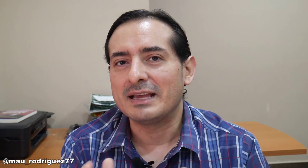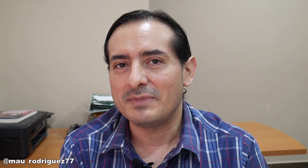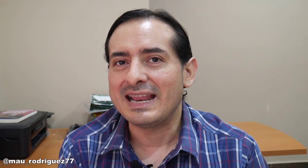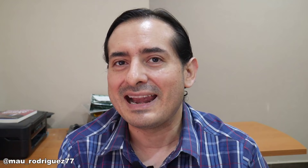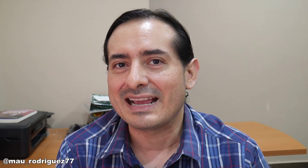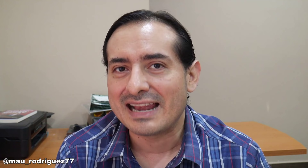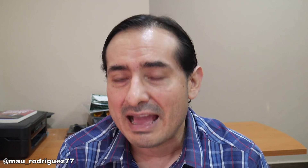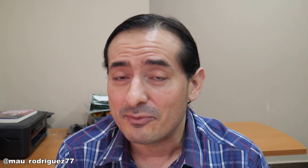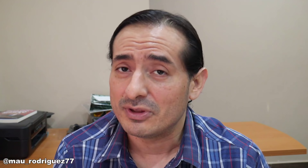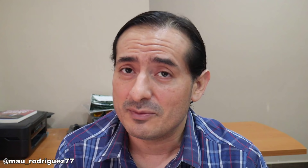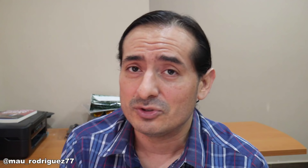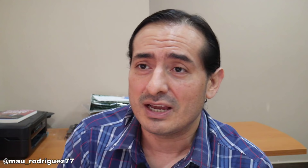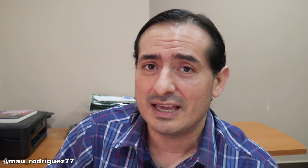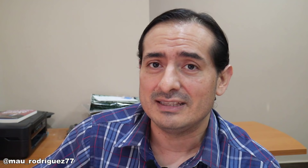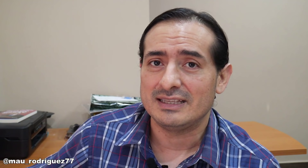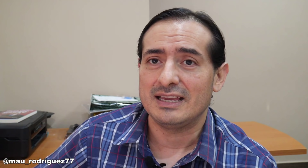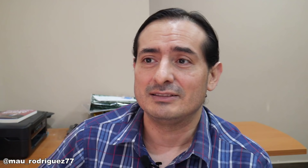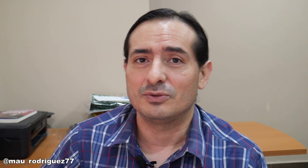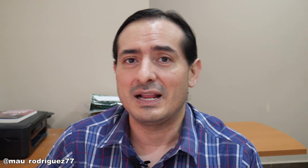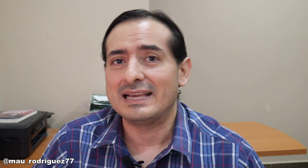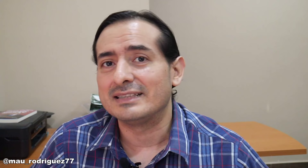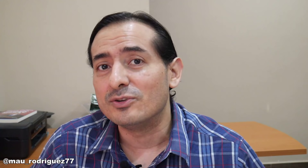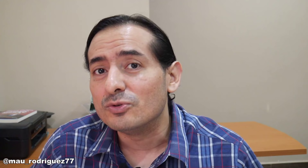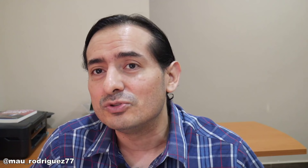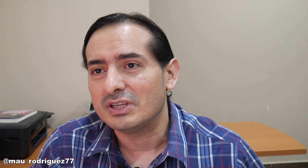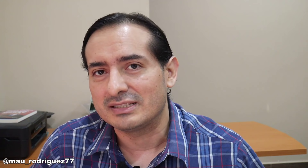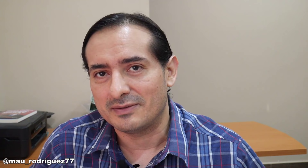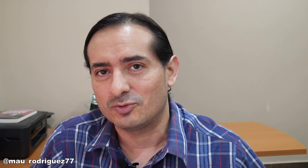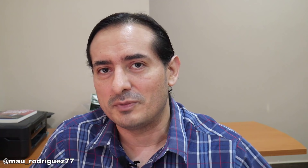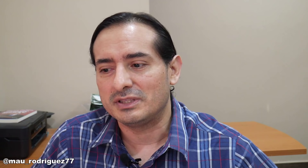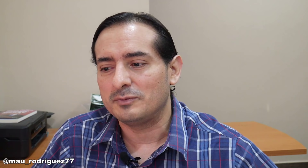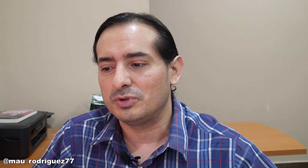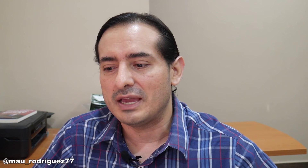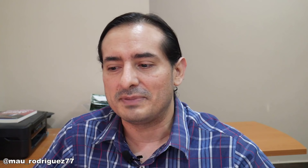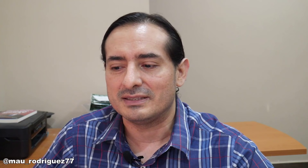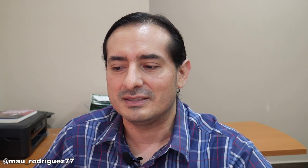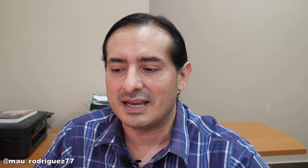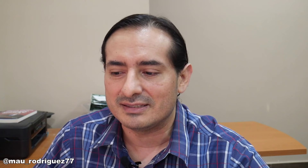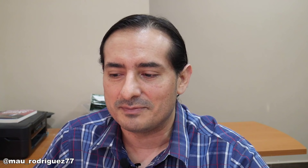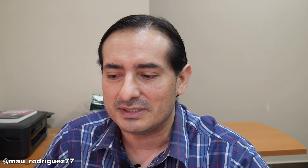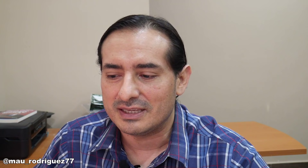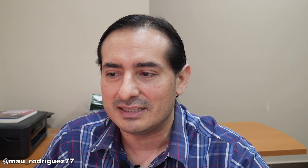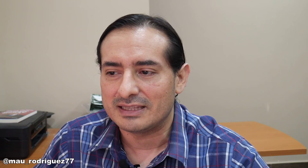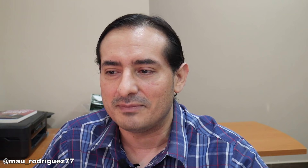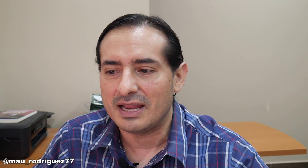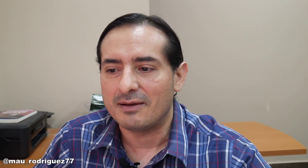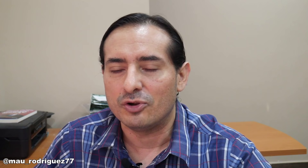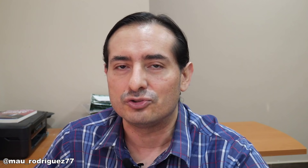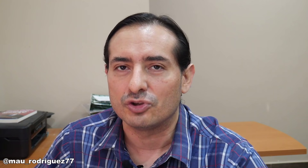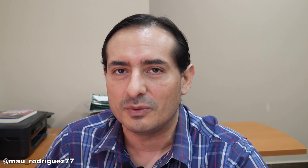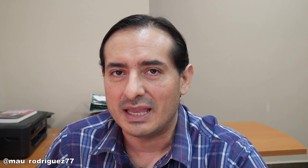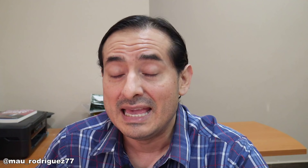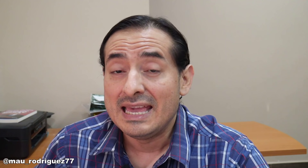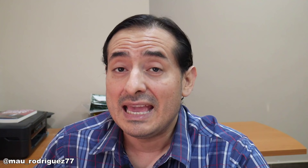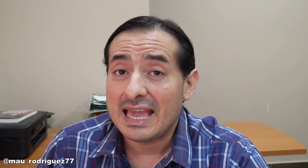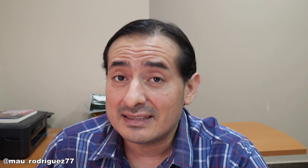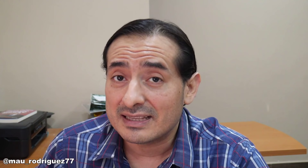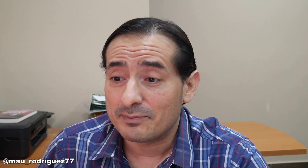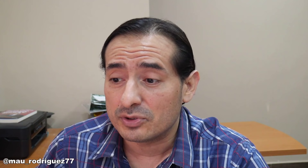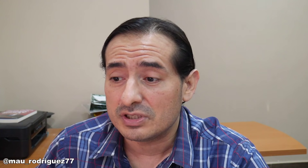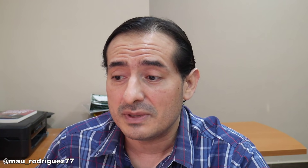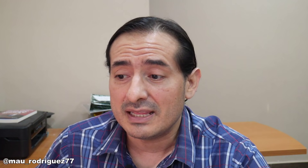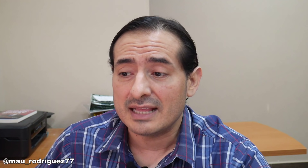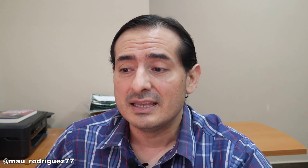Ante también el reclamo de mucha gente sobre las denuncias que eventualmente pudieran presentarse, el presidente también habló sobre